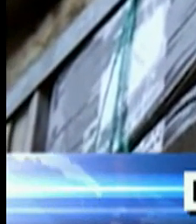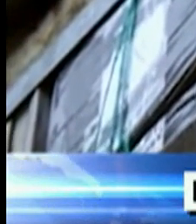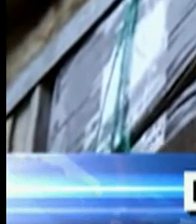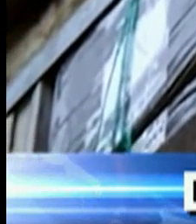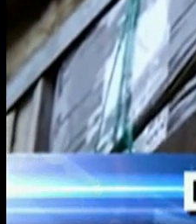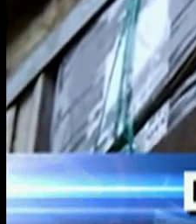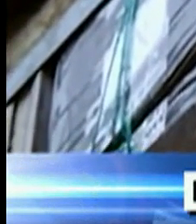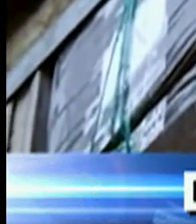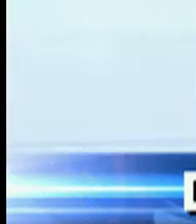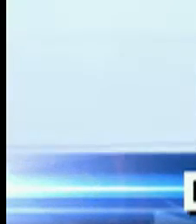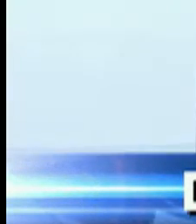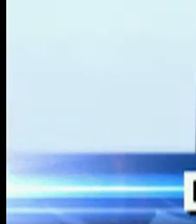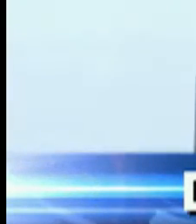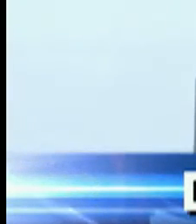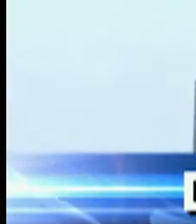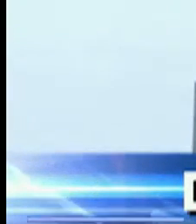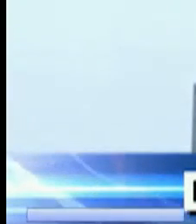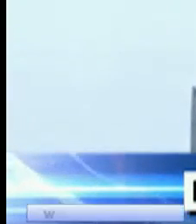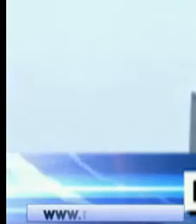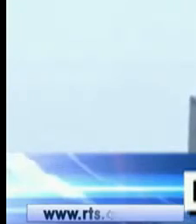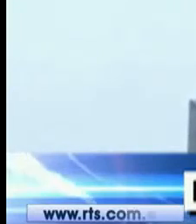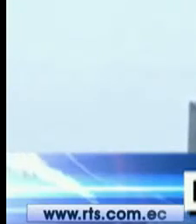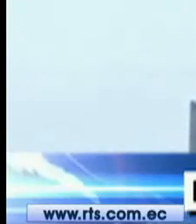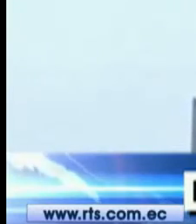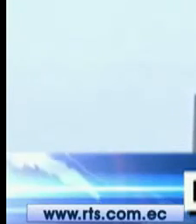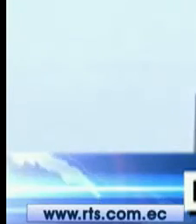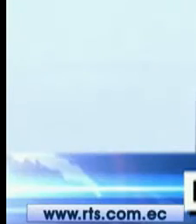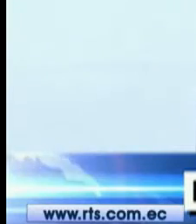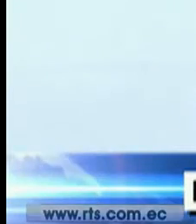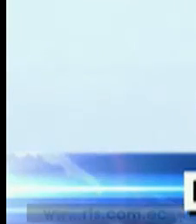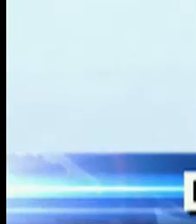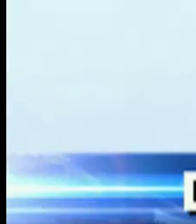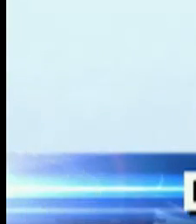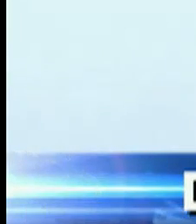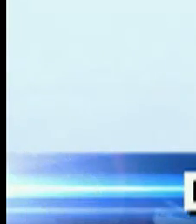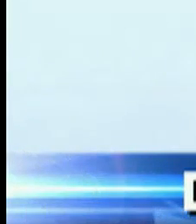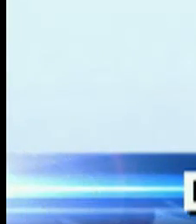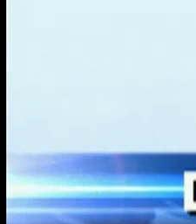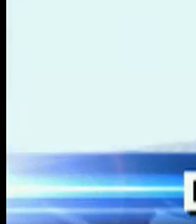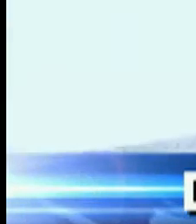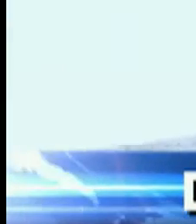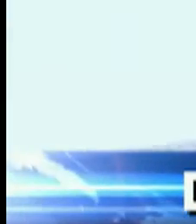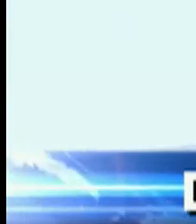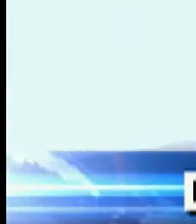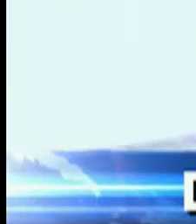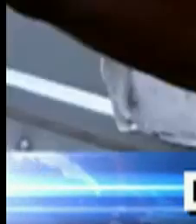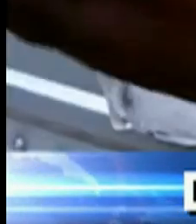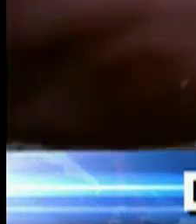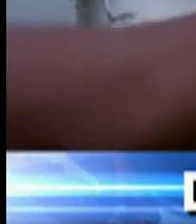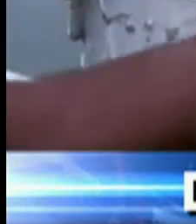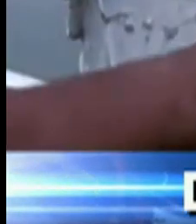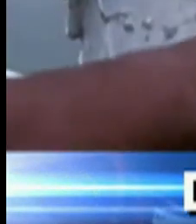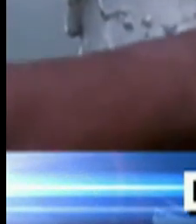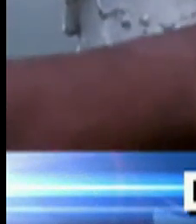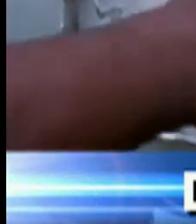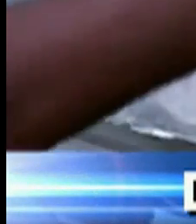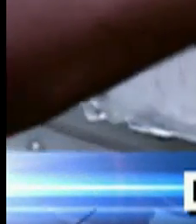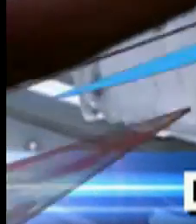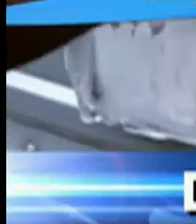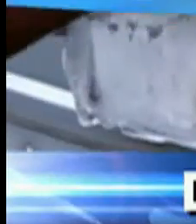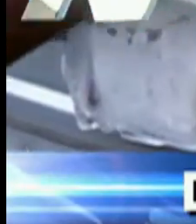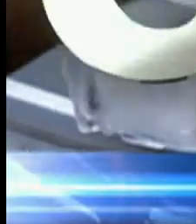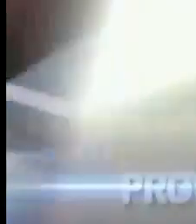cocaína. La droga estaba encaletada en el doble fondo de un furgón.